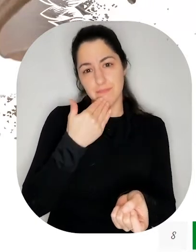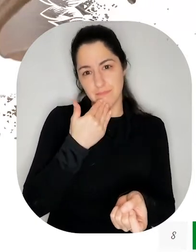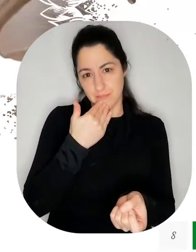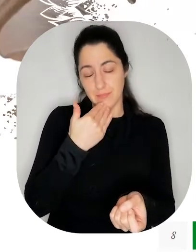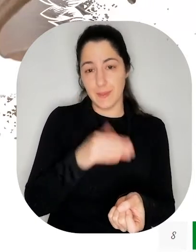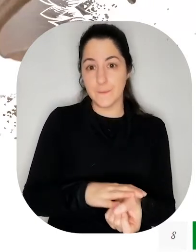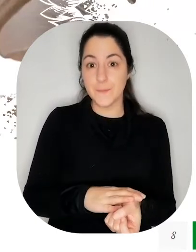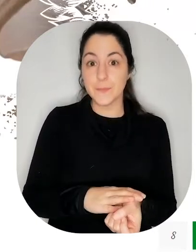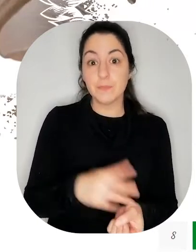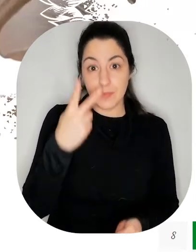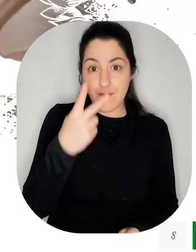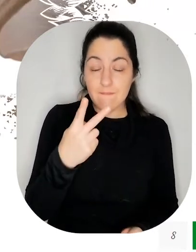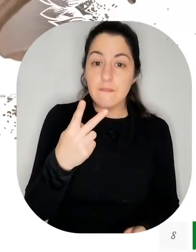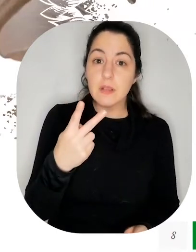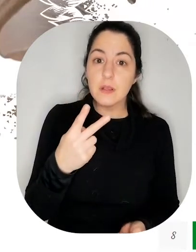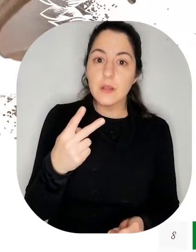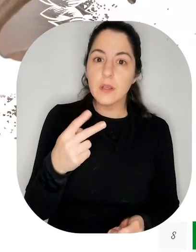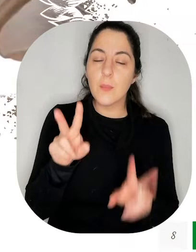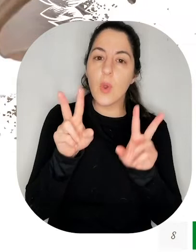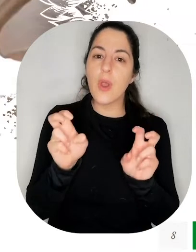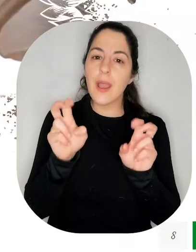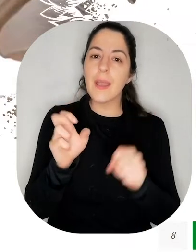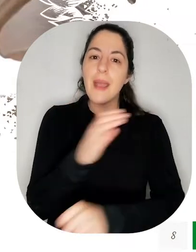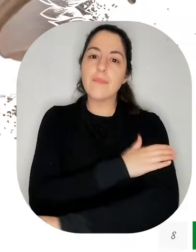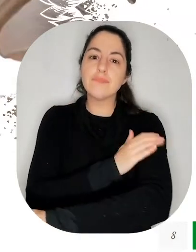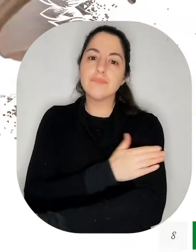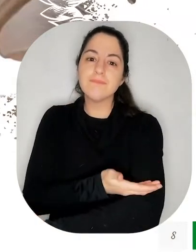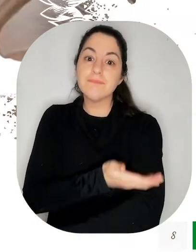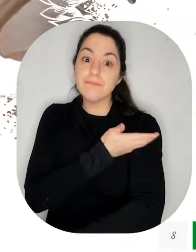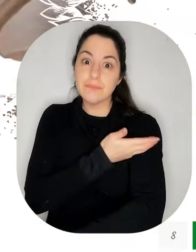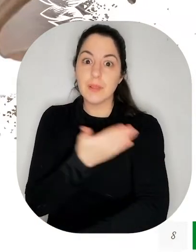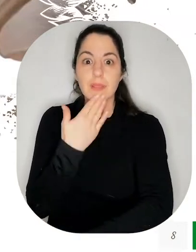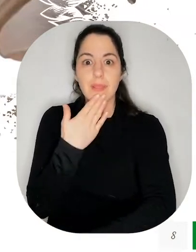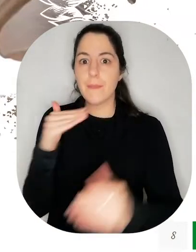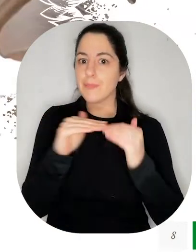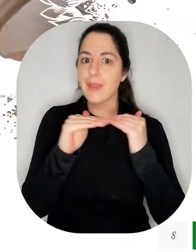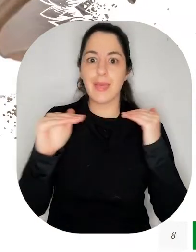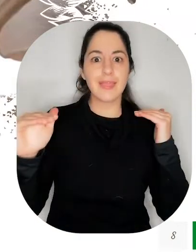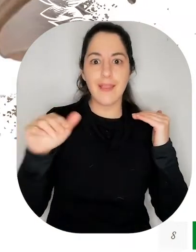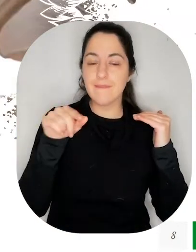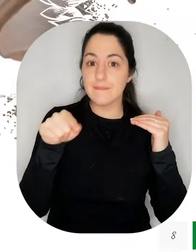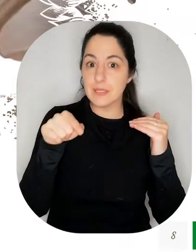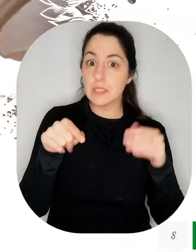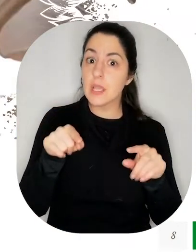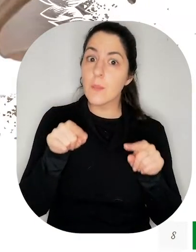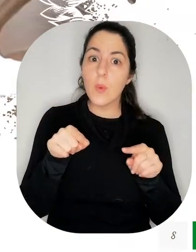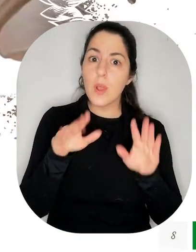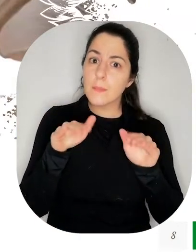de la diabetes, por ejemplo. Se ve que tiene un efecto antihipertensivo, o sea, estabiliza la presión arterial